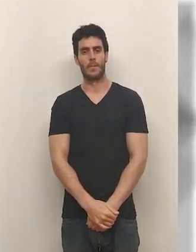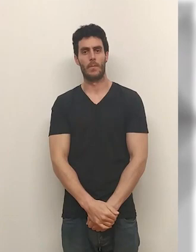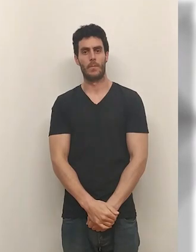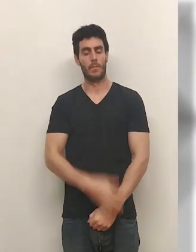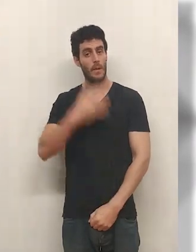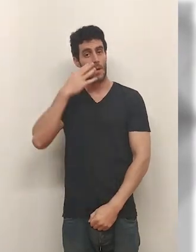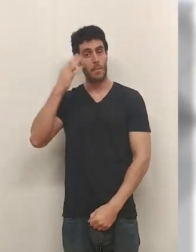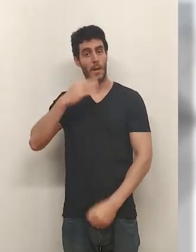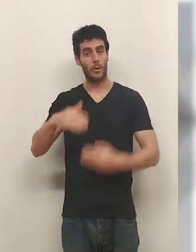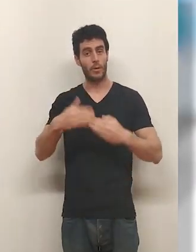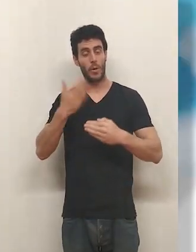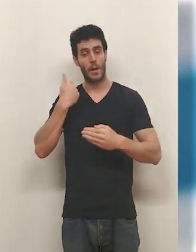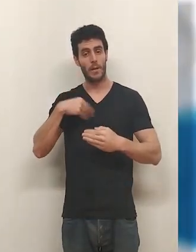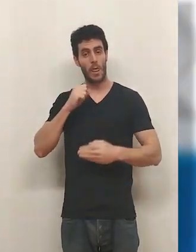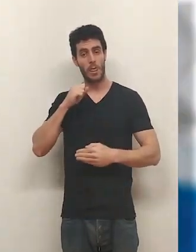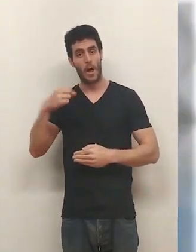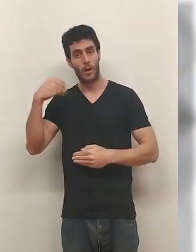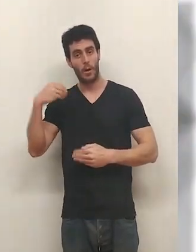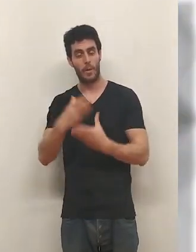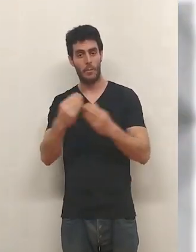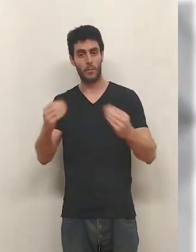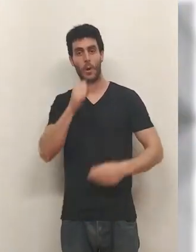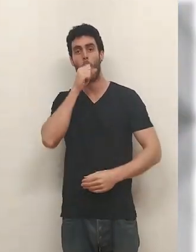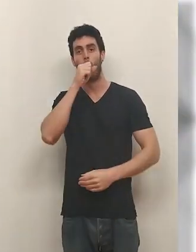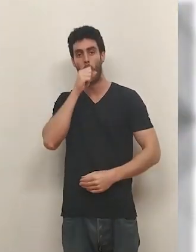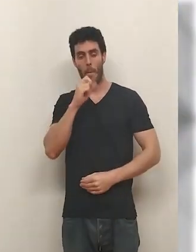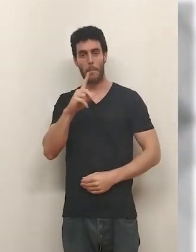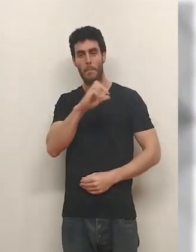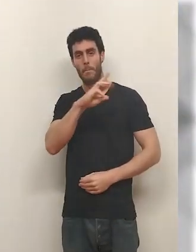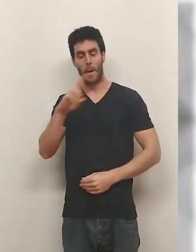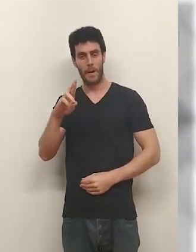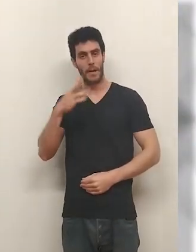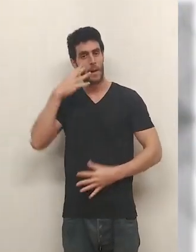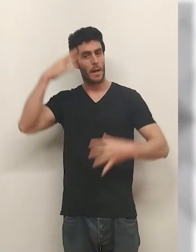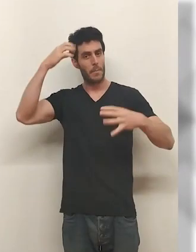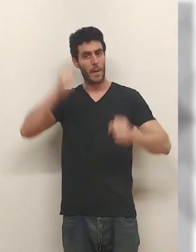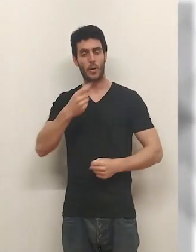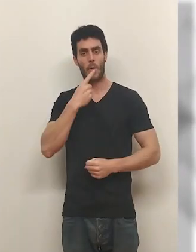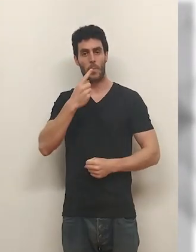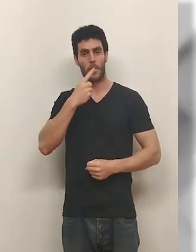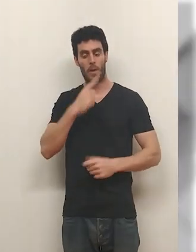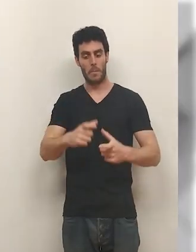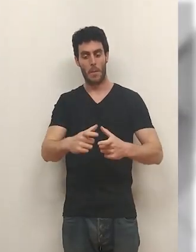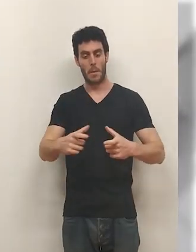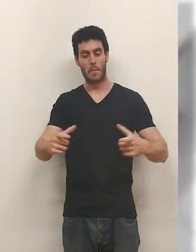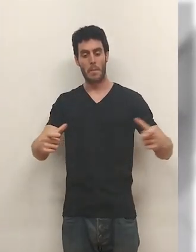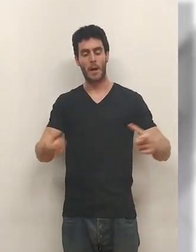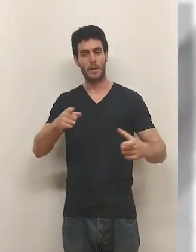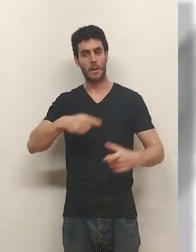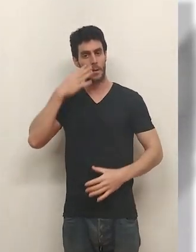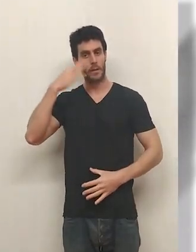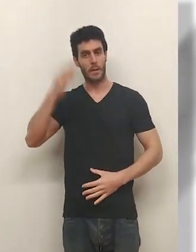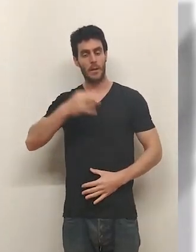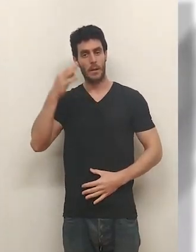Es una peligrosa moda que ya ha enganchado a muchos jóvenes, los vapers. Los expertos alertan de su incremento potencial y de que los